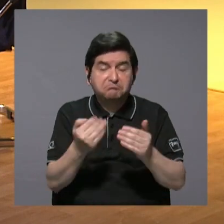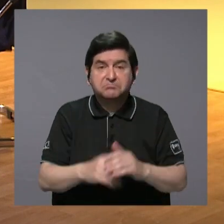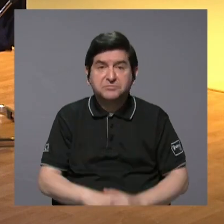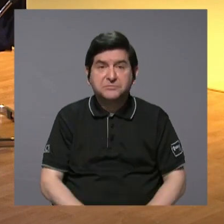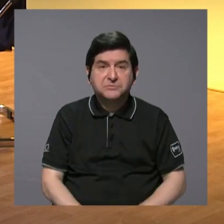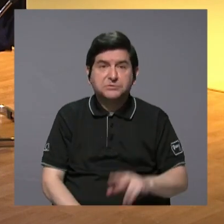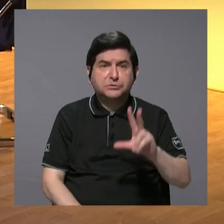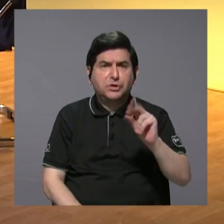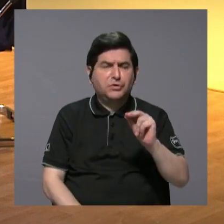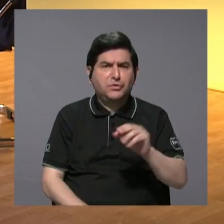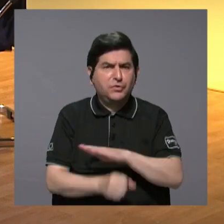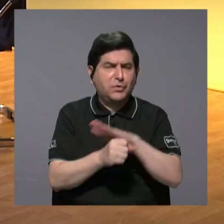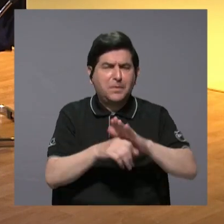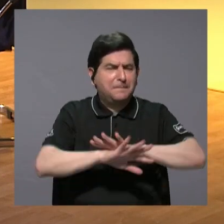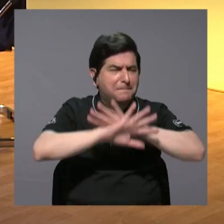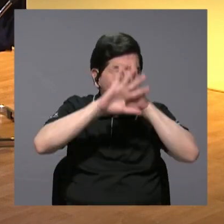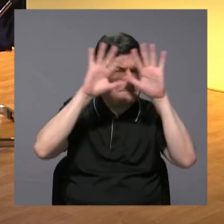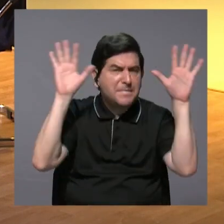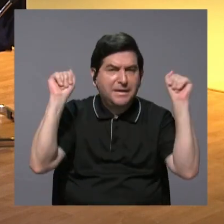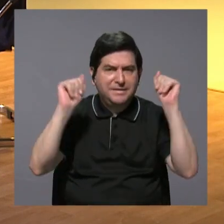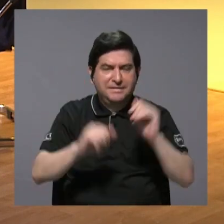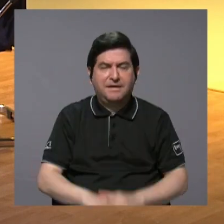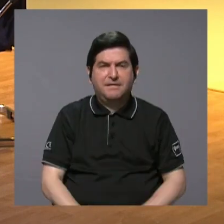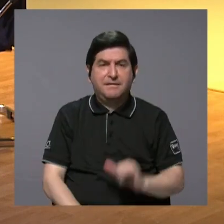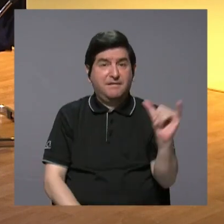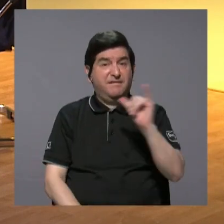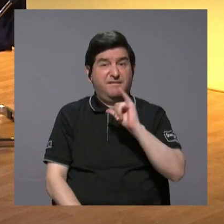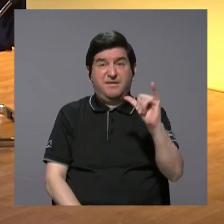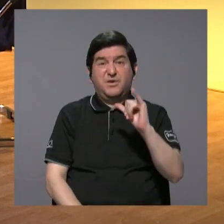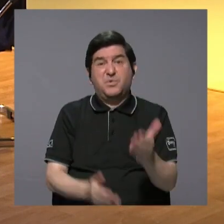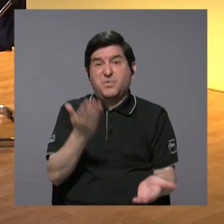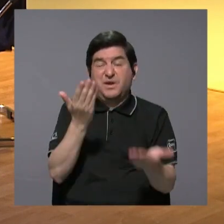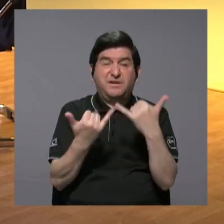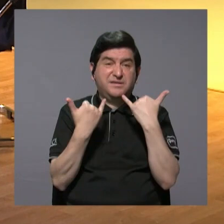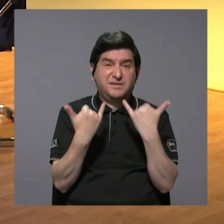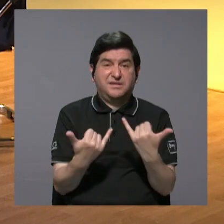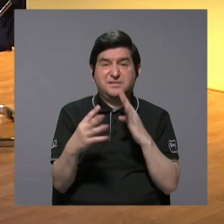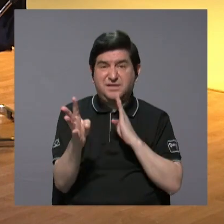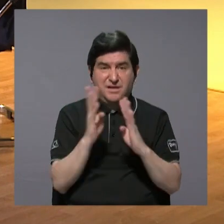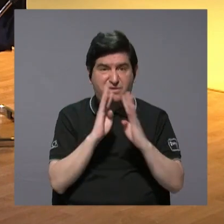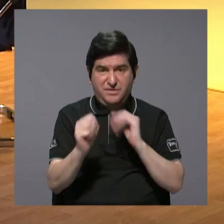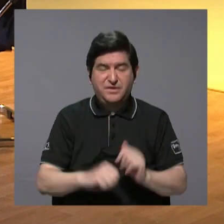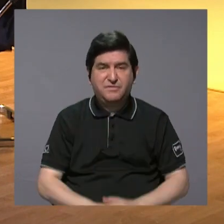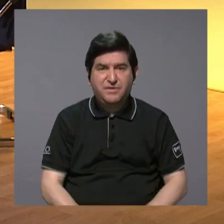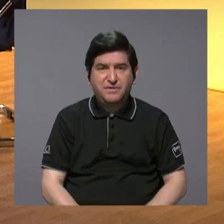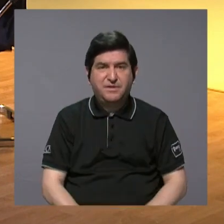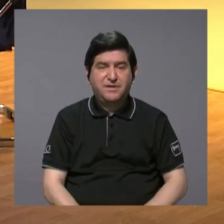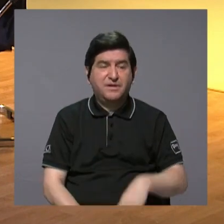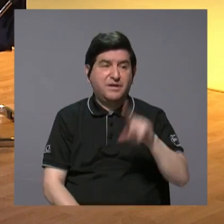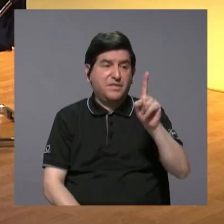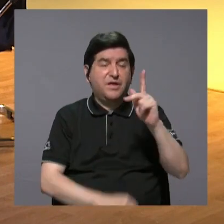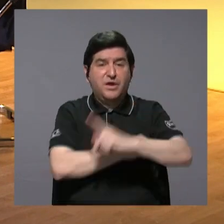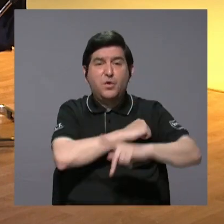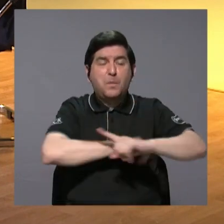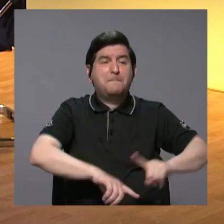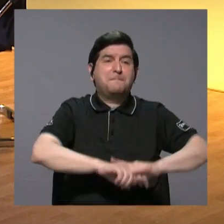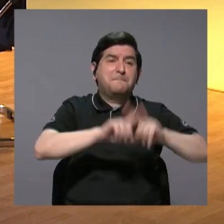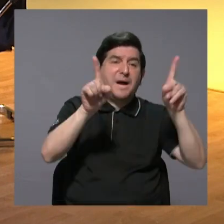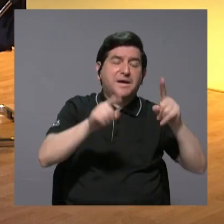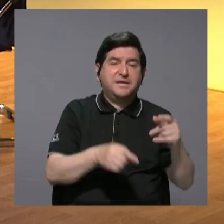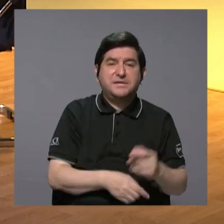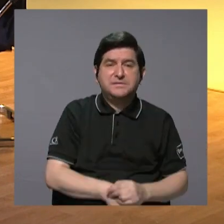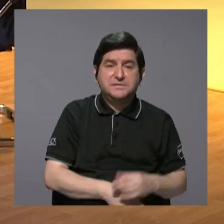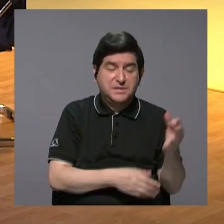no le es totalmente claro. Igual que estamos hablando de un país distinto, de una